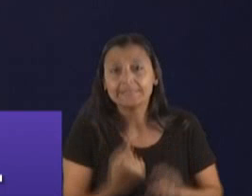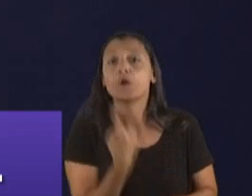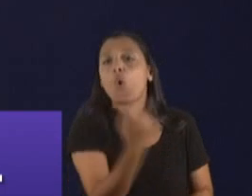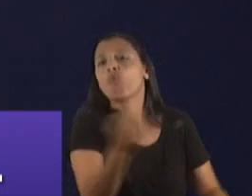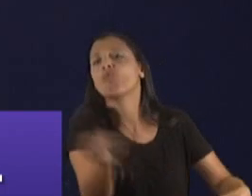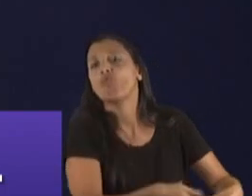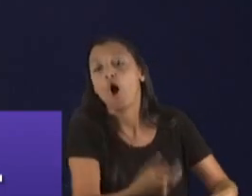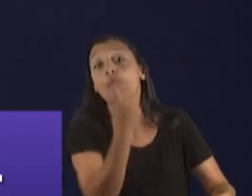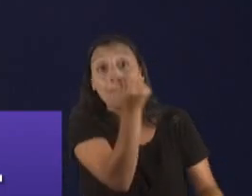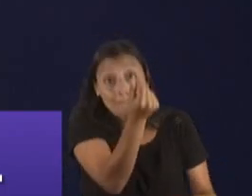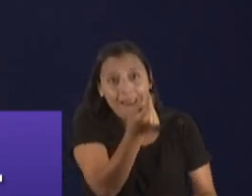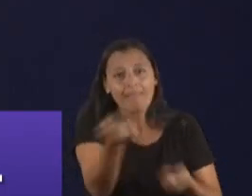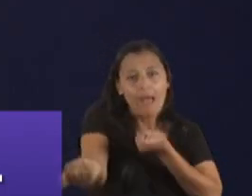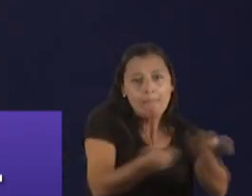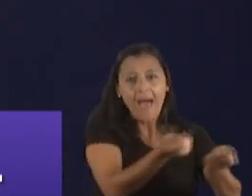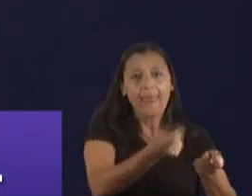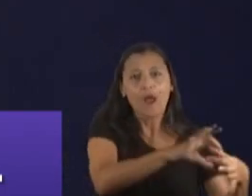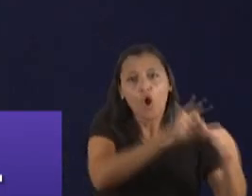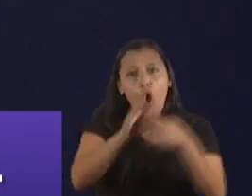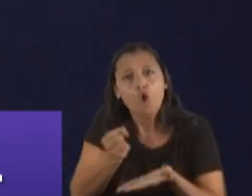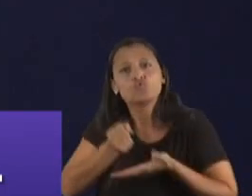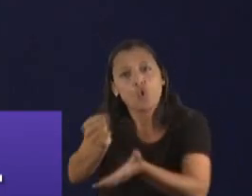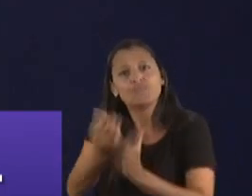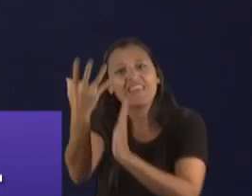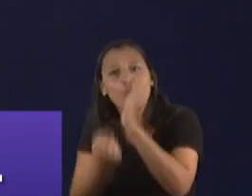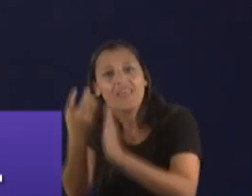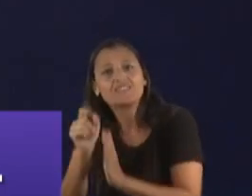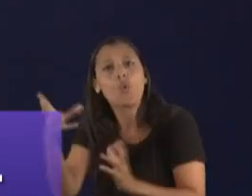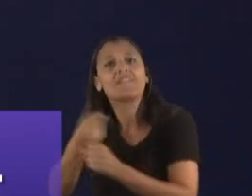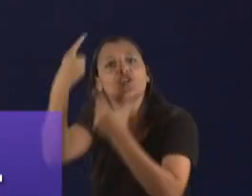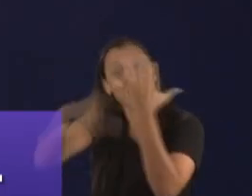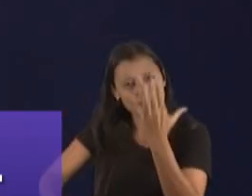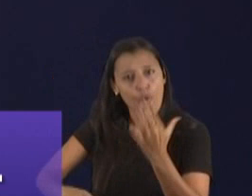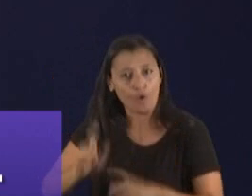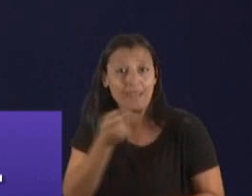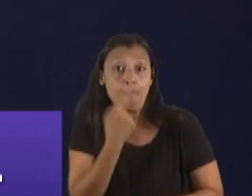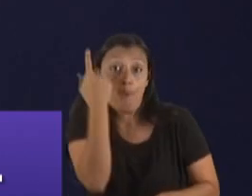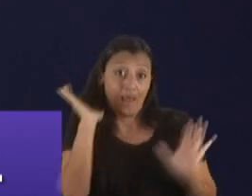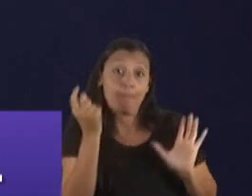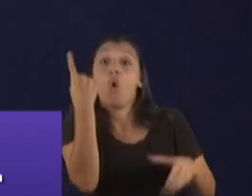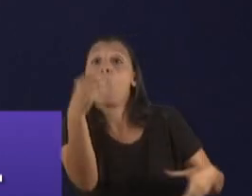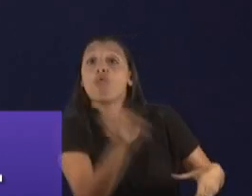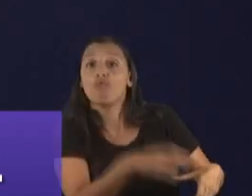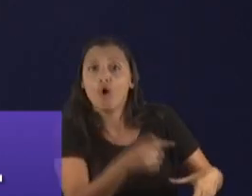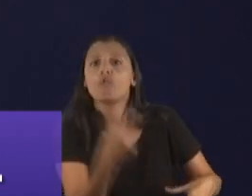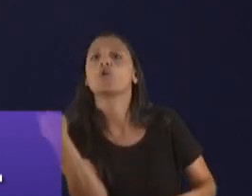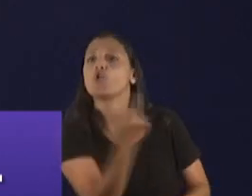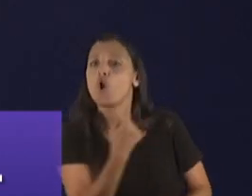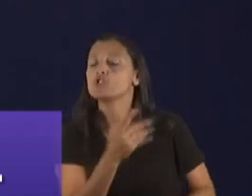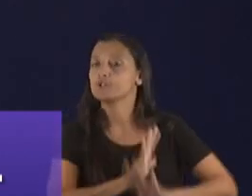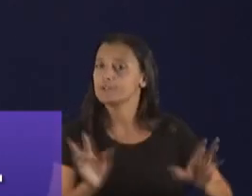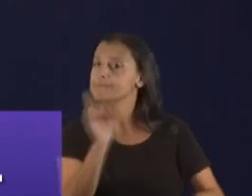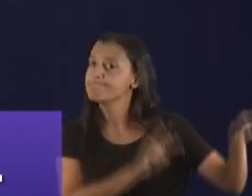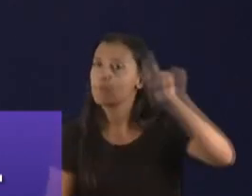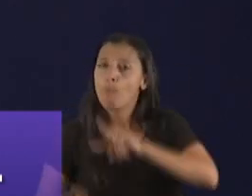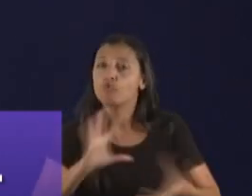ejemplo, maneja subsidios al transporte. Lo que buscamos es la transparencia y que no sean